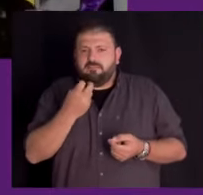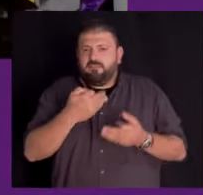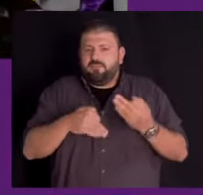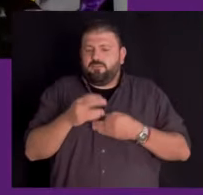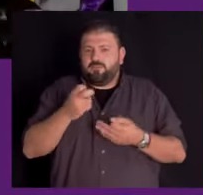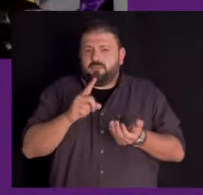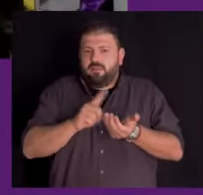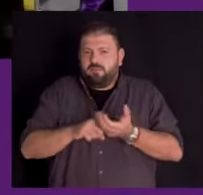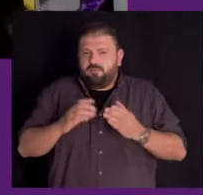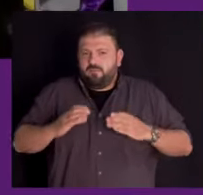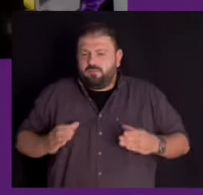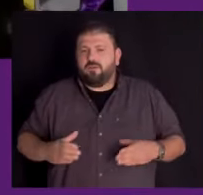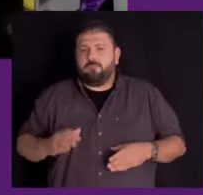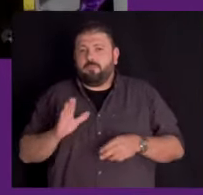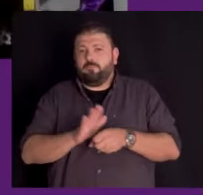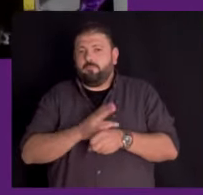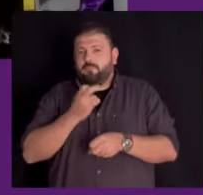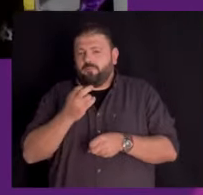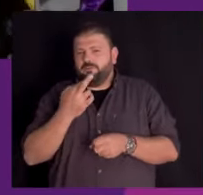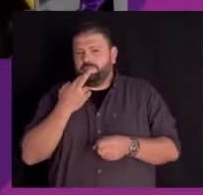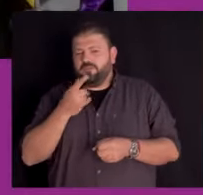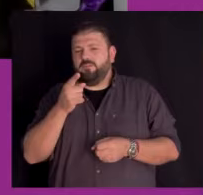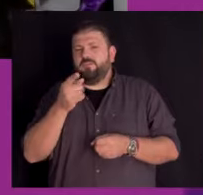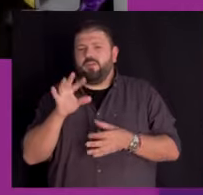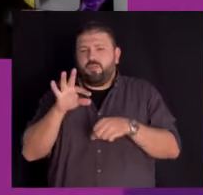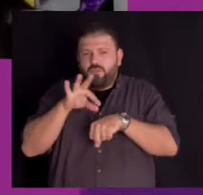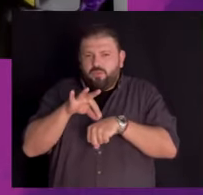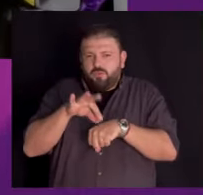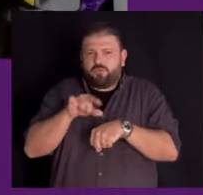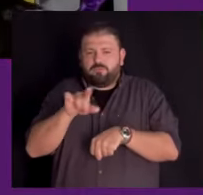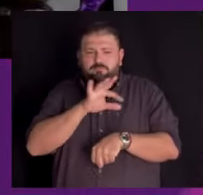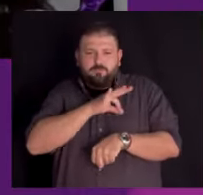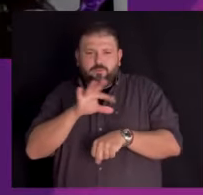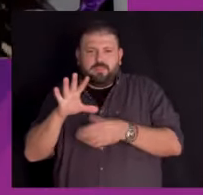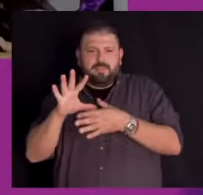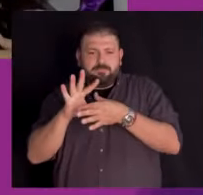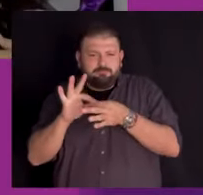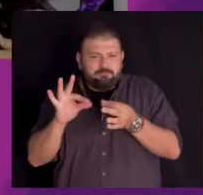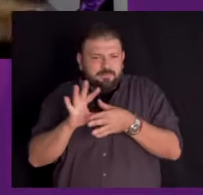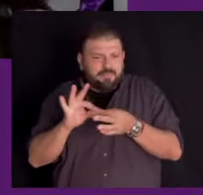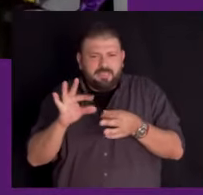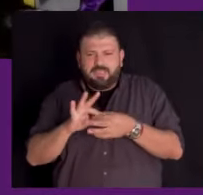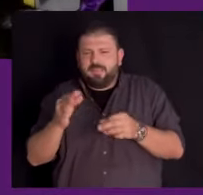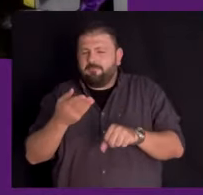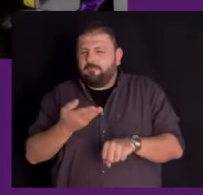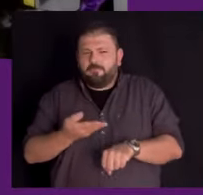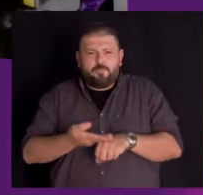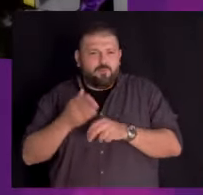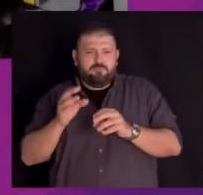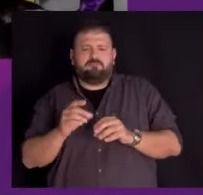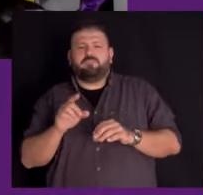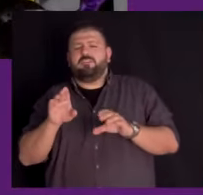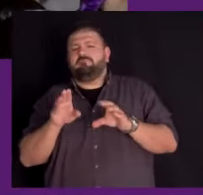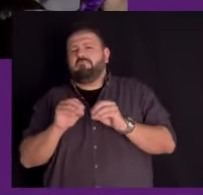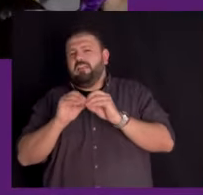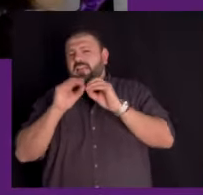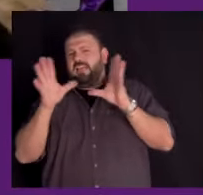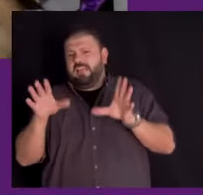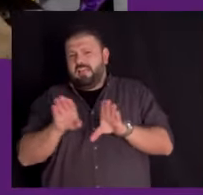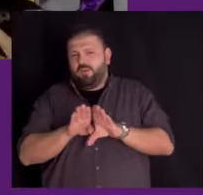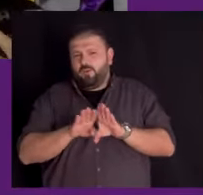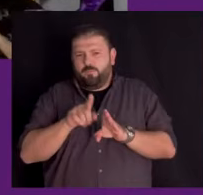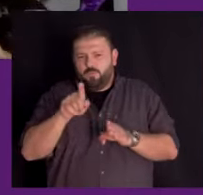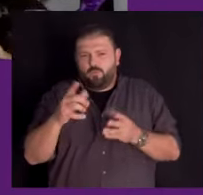una? Entonces, ¿te parece, doctor, si nos pudieras explicar de una manera increíble como tú lo haces,